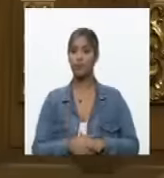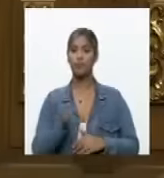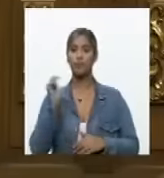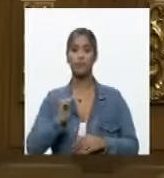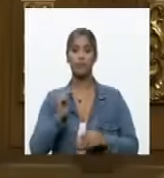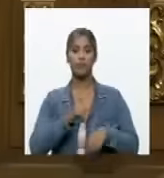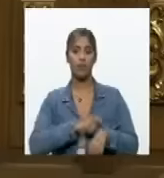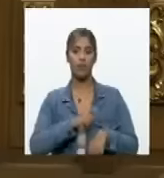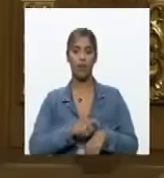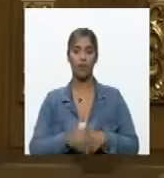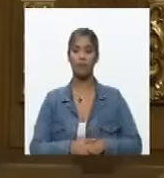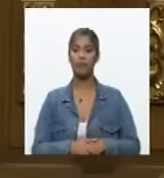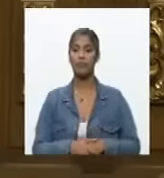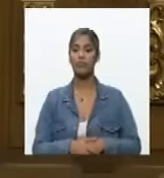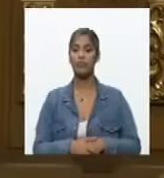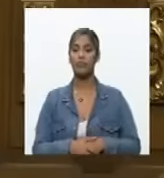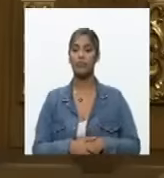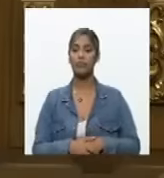ese periodo.